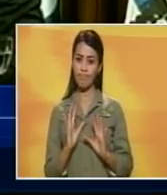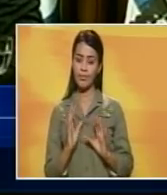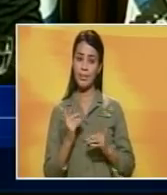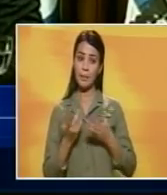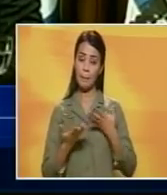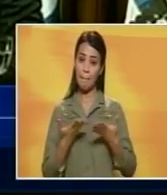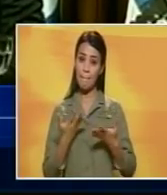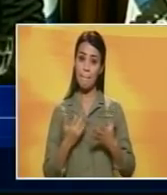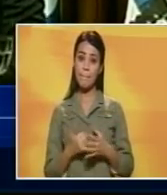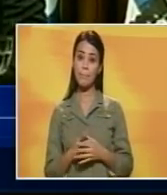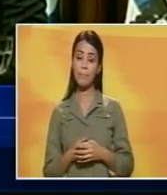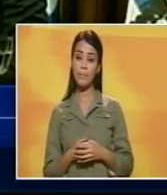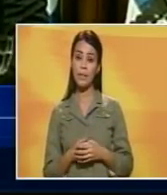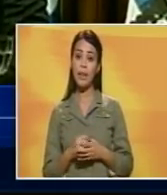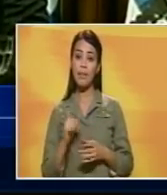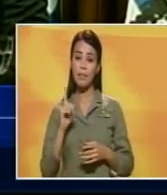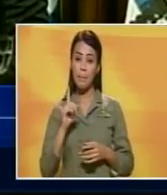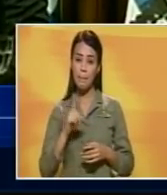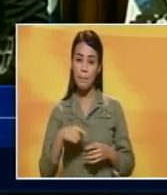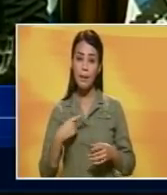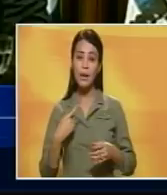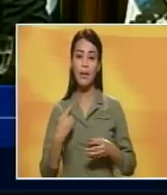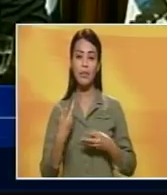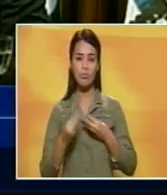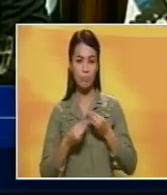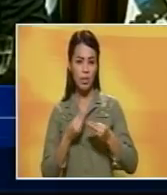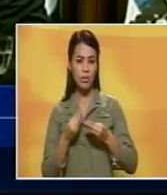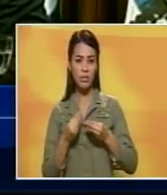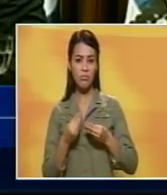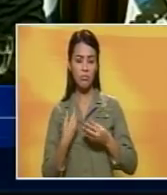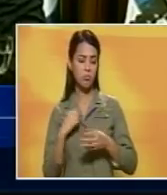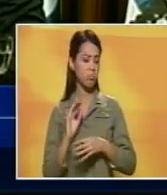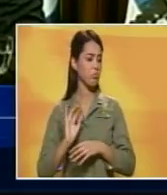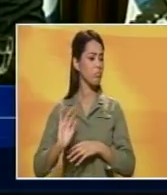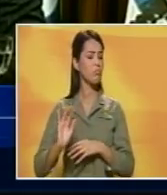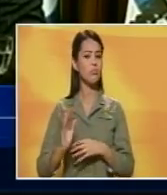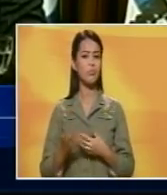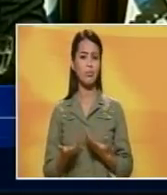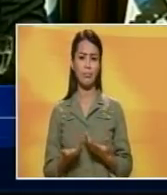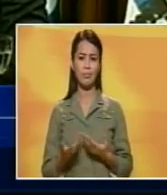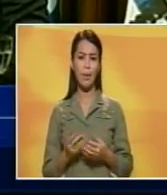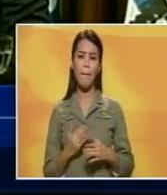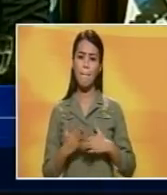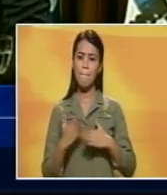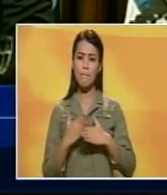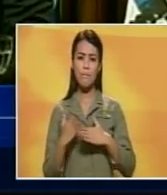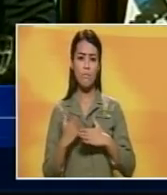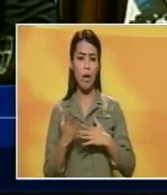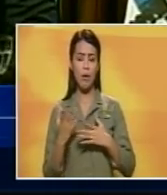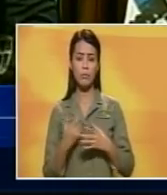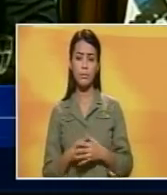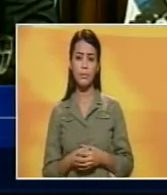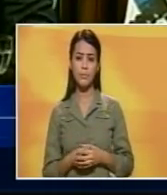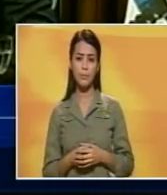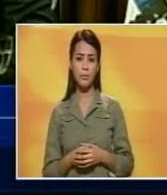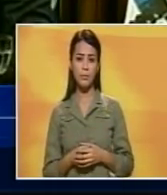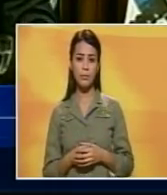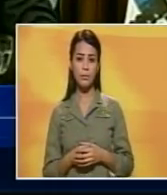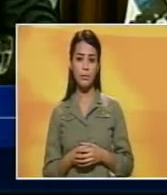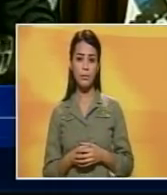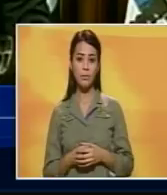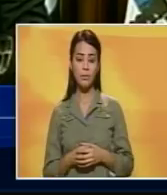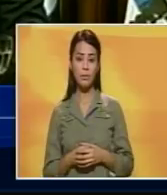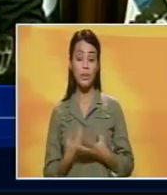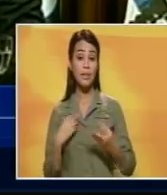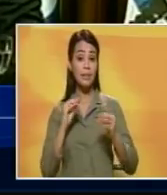desconsiderado y le han dado la total espalda a esta instalación bufa de